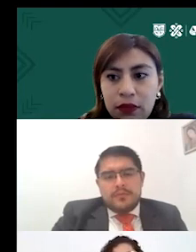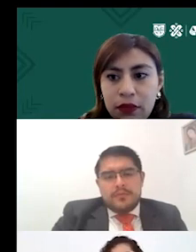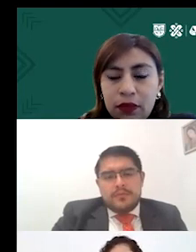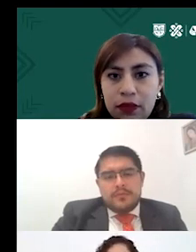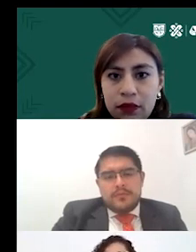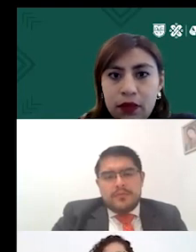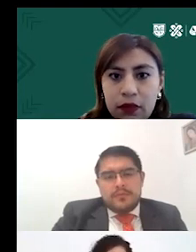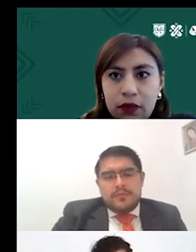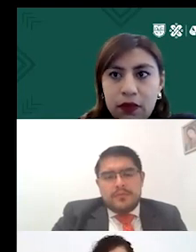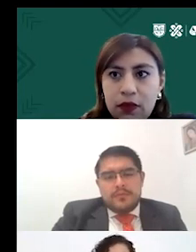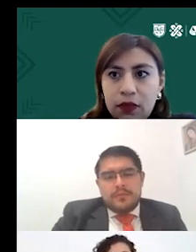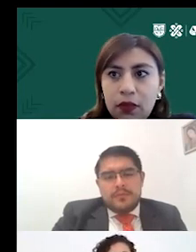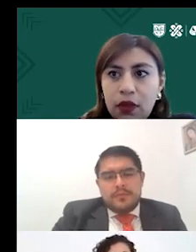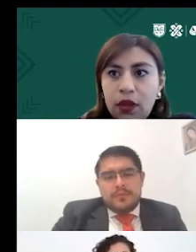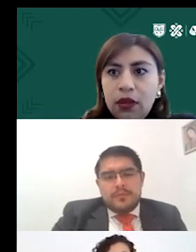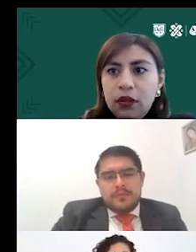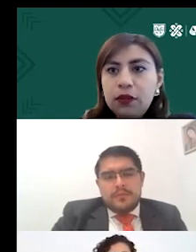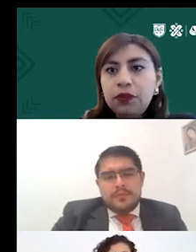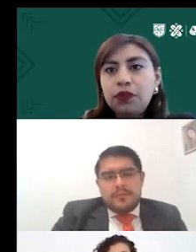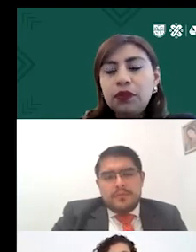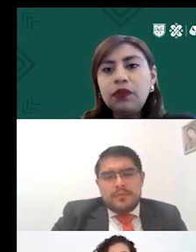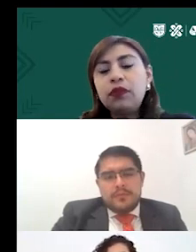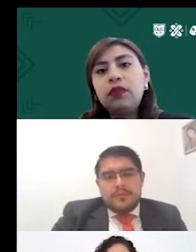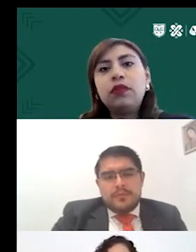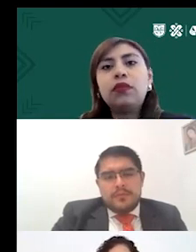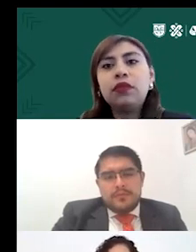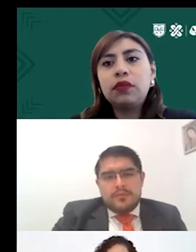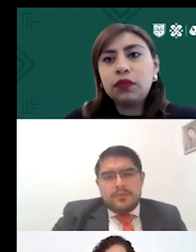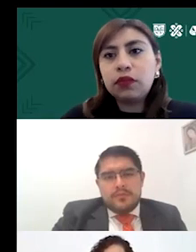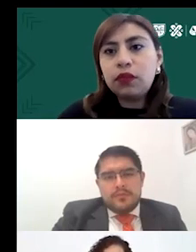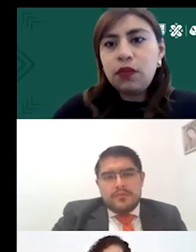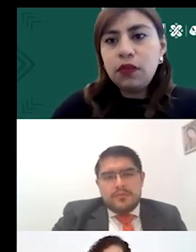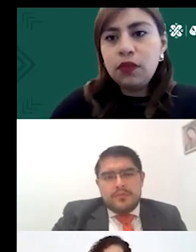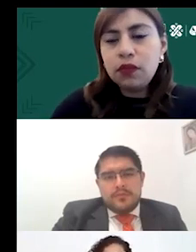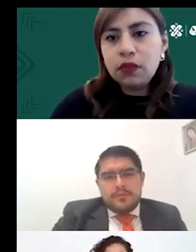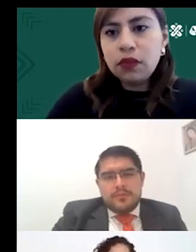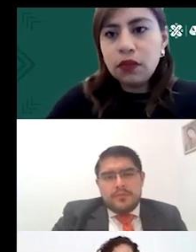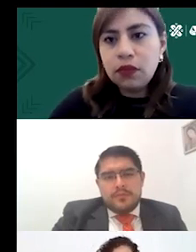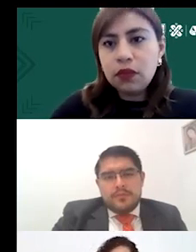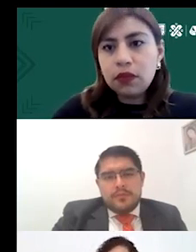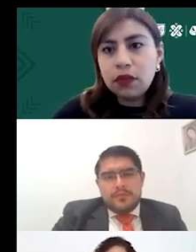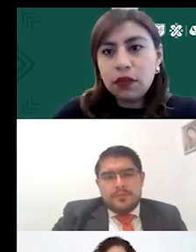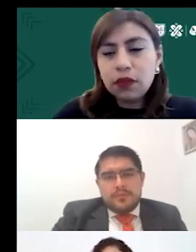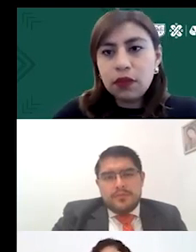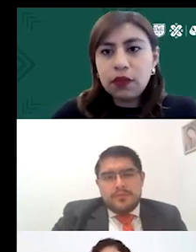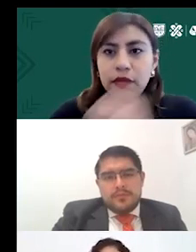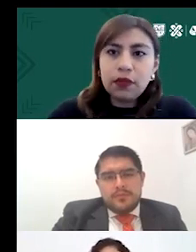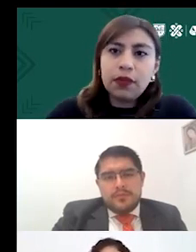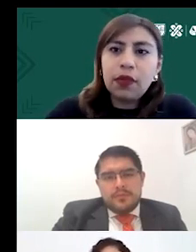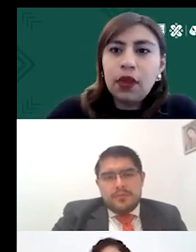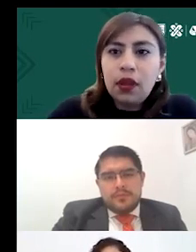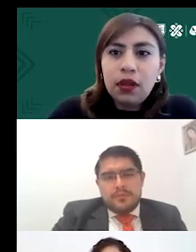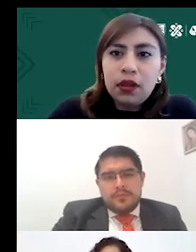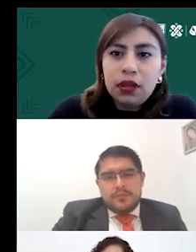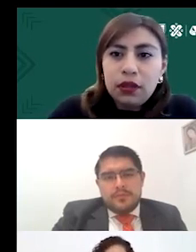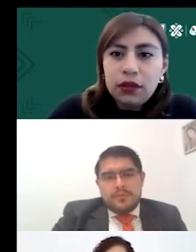del derecho de los trabajadores, o sean en contra de las buenas costumbres y la moral, ¿no? Cualquier disposición que sea violatoria